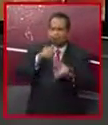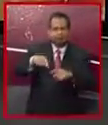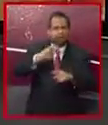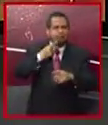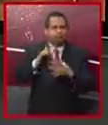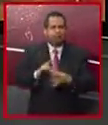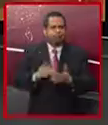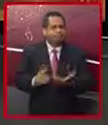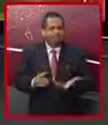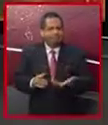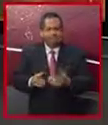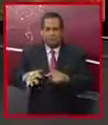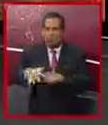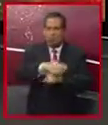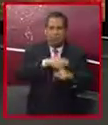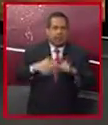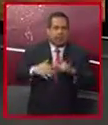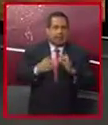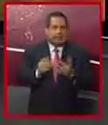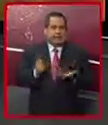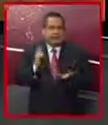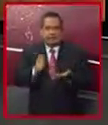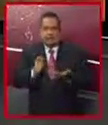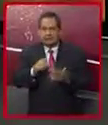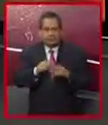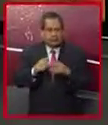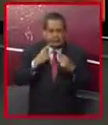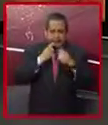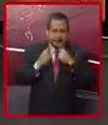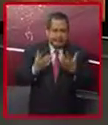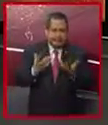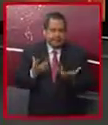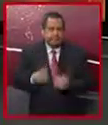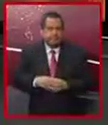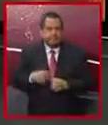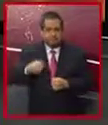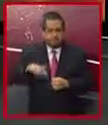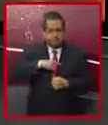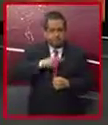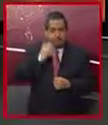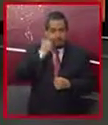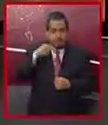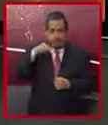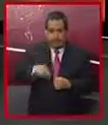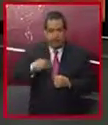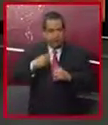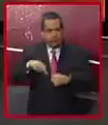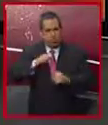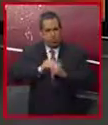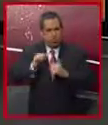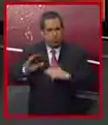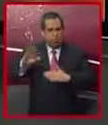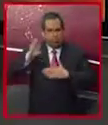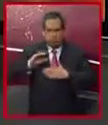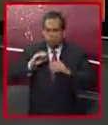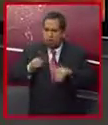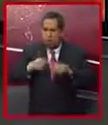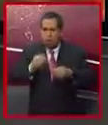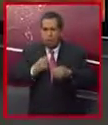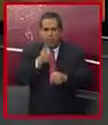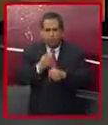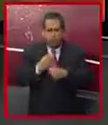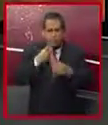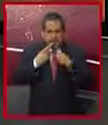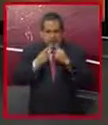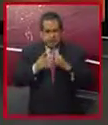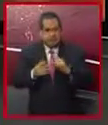tema de la política ambiental rehén de las negociaciones partidistas. Nosotros creemos que aquí tenemos un compromiso, una gran ventana de oportunidad, tan